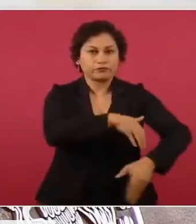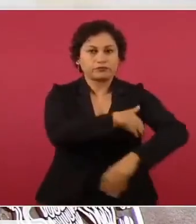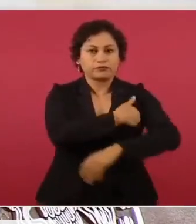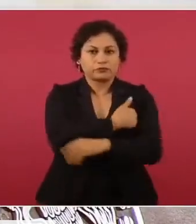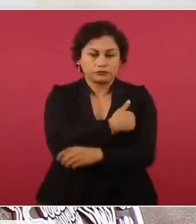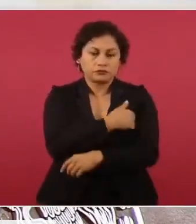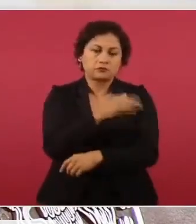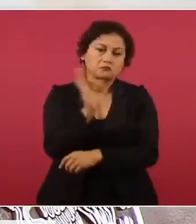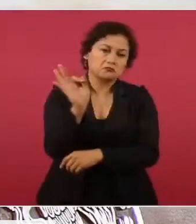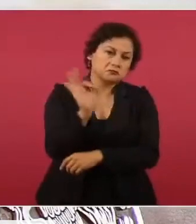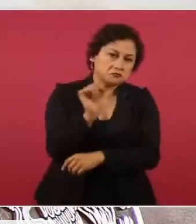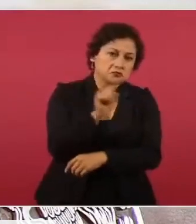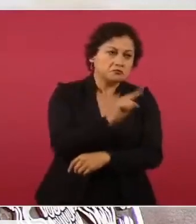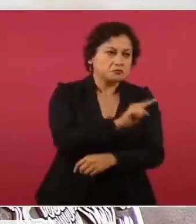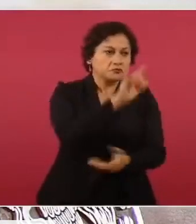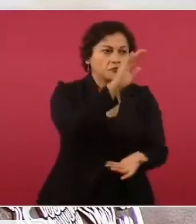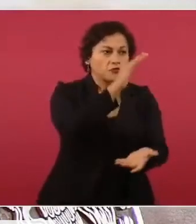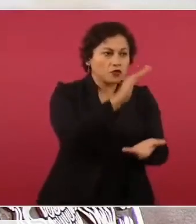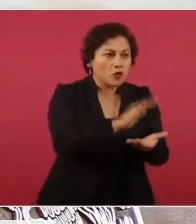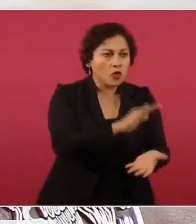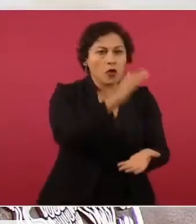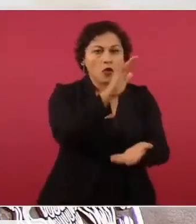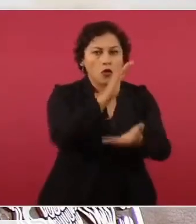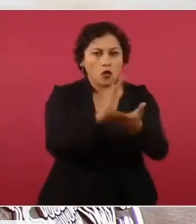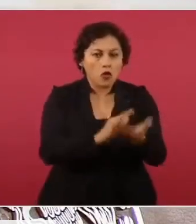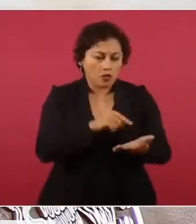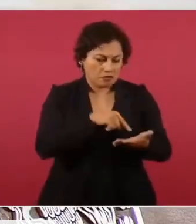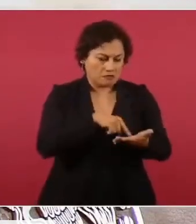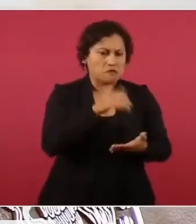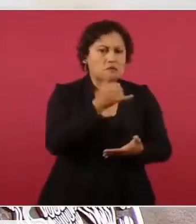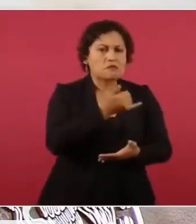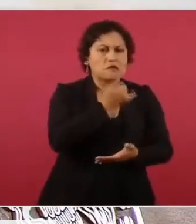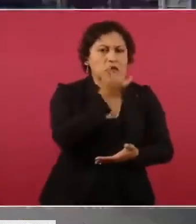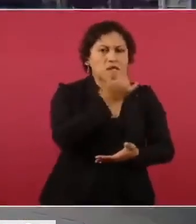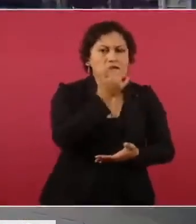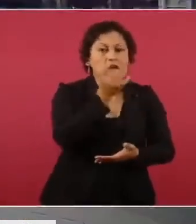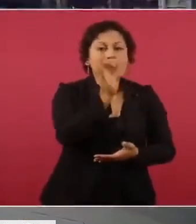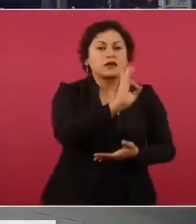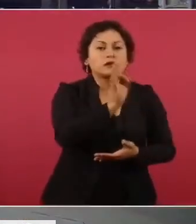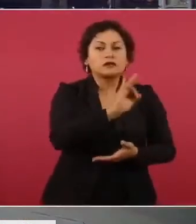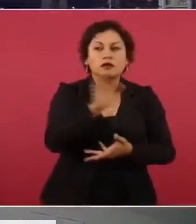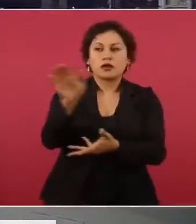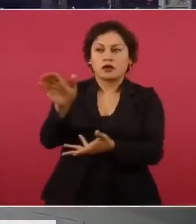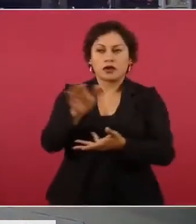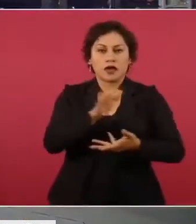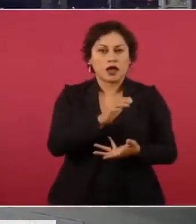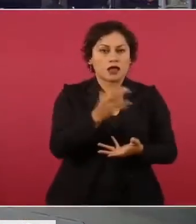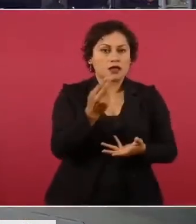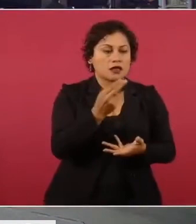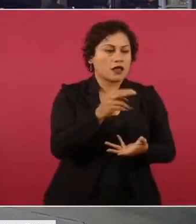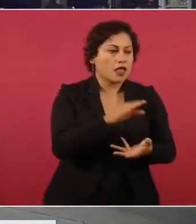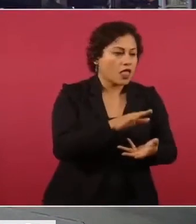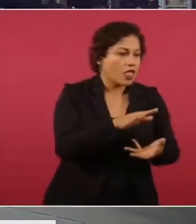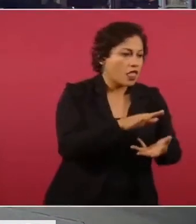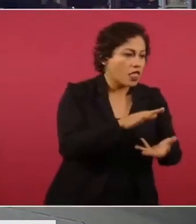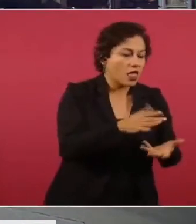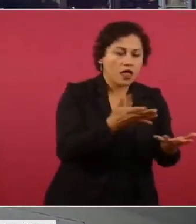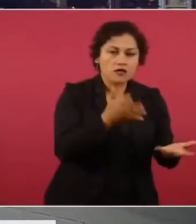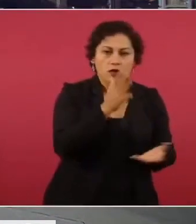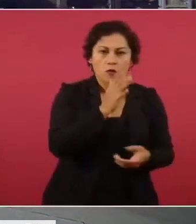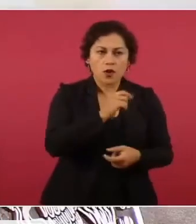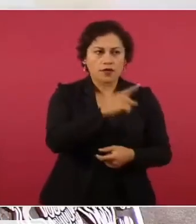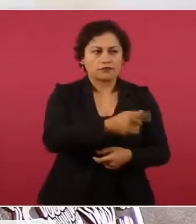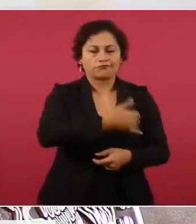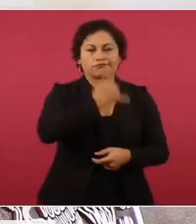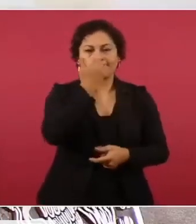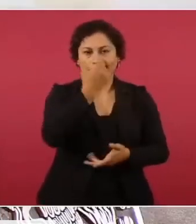estar llenos de claves que no se están consumiendo, y cuando llegan las que se necesitan, pues no hay lugar para ponerlas en el